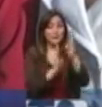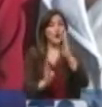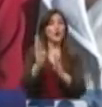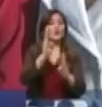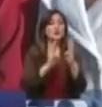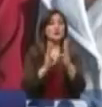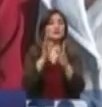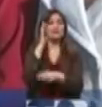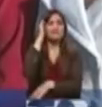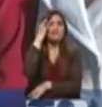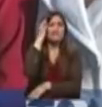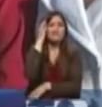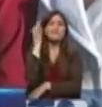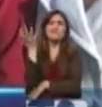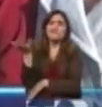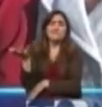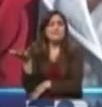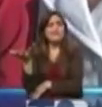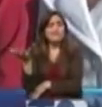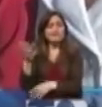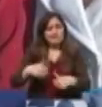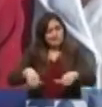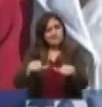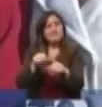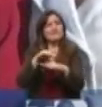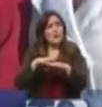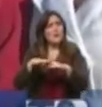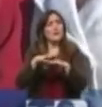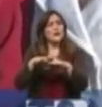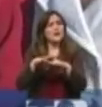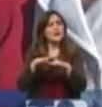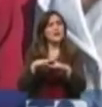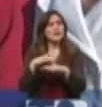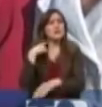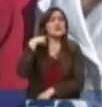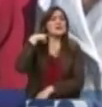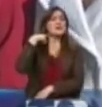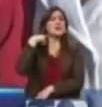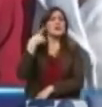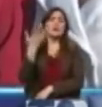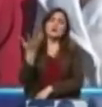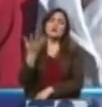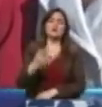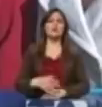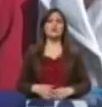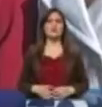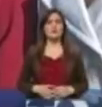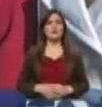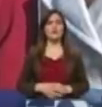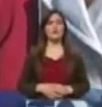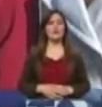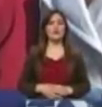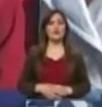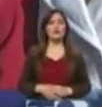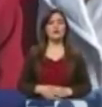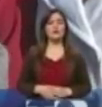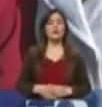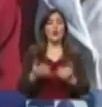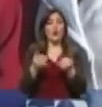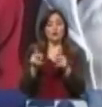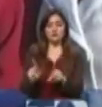biología, y están sumamente preocupados porque es el área de bachillerato la perjudicada. Imagínense si ellos deben estarse en este